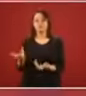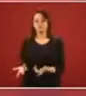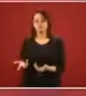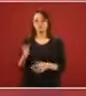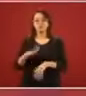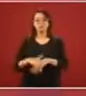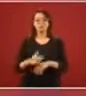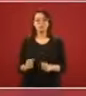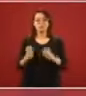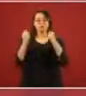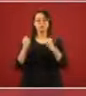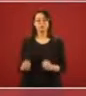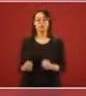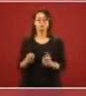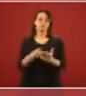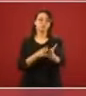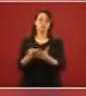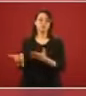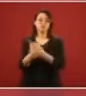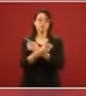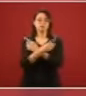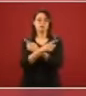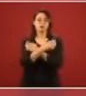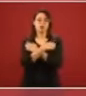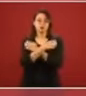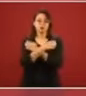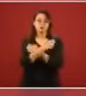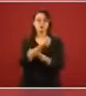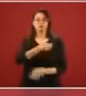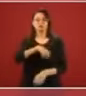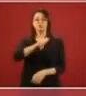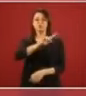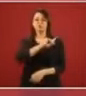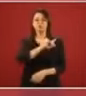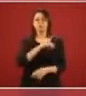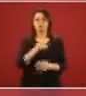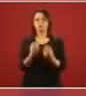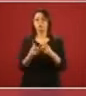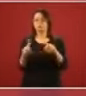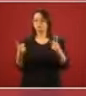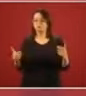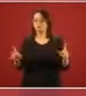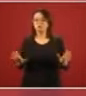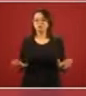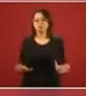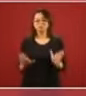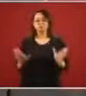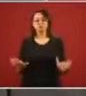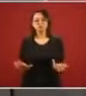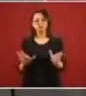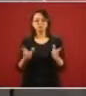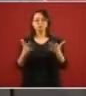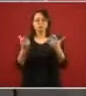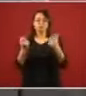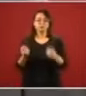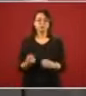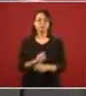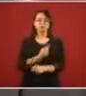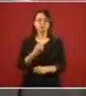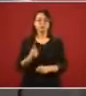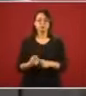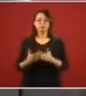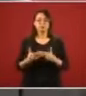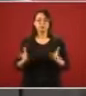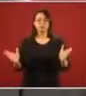el derecho a la educación, a la salud, del desarrollo, la seguridad pública,